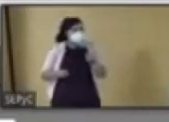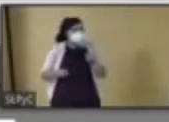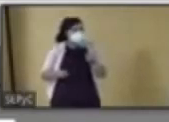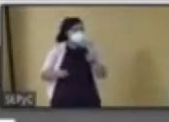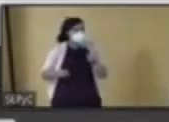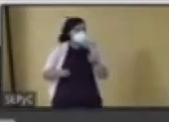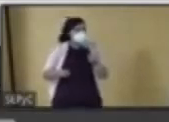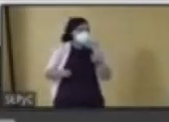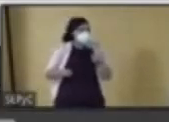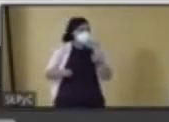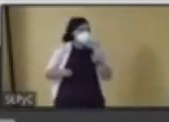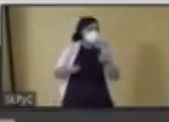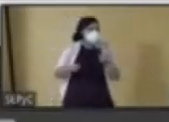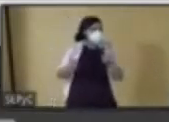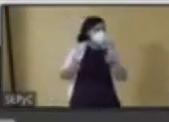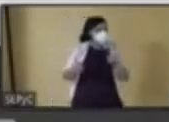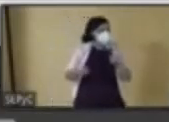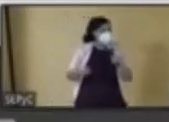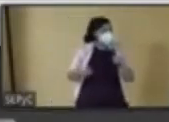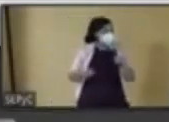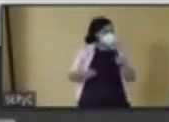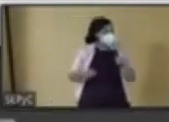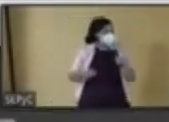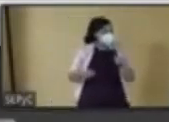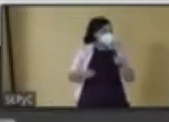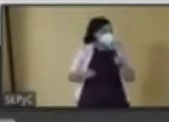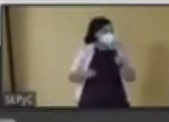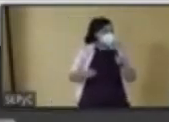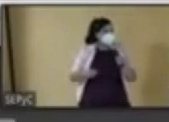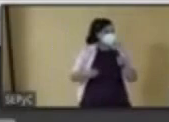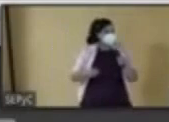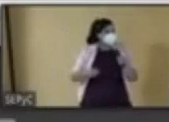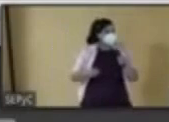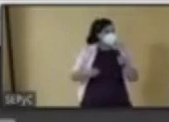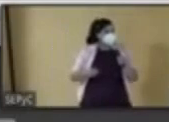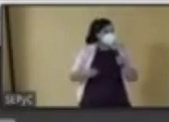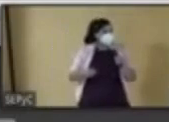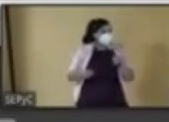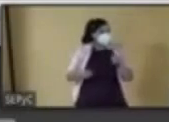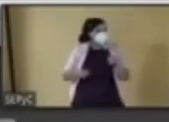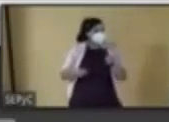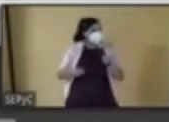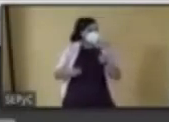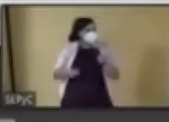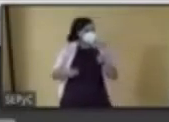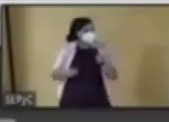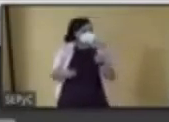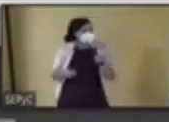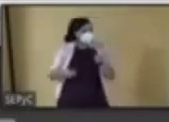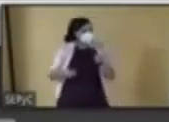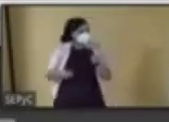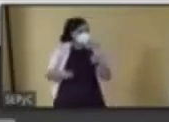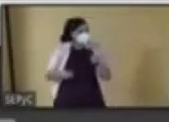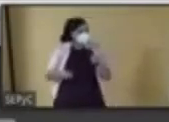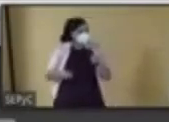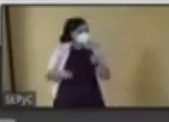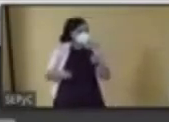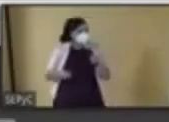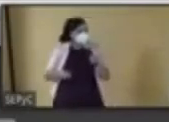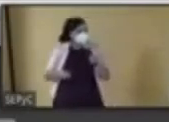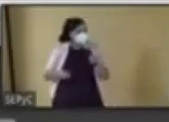transmisor, es decir, a quién se lo compré. Reiteramos la relación, si es que fue una persona física o en su